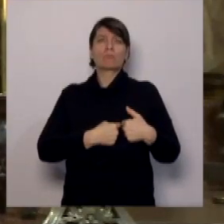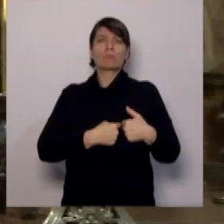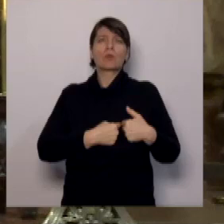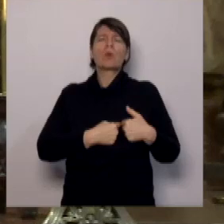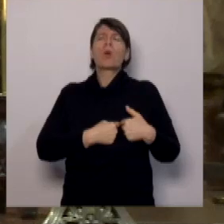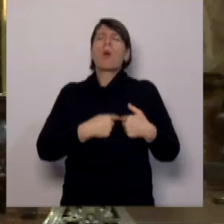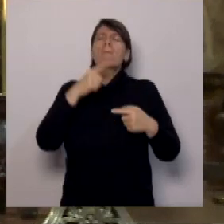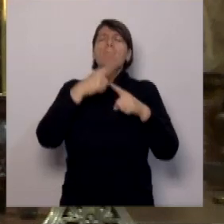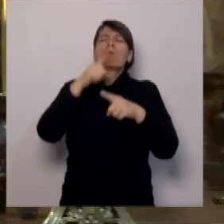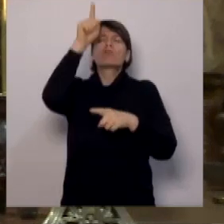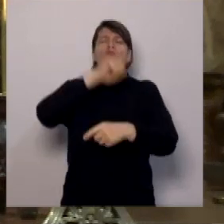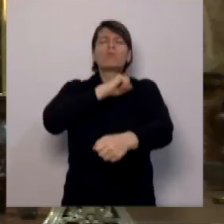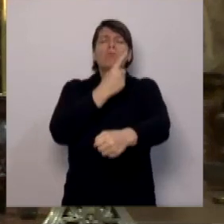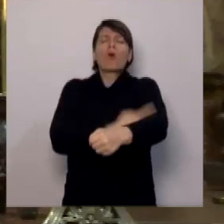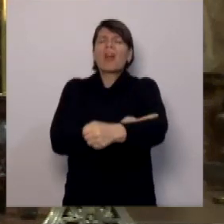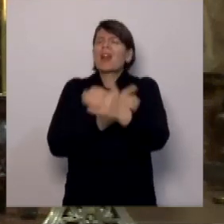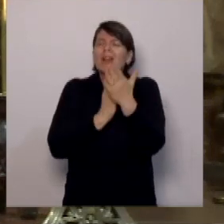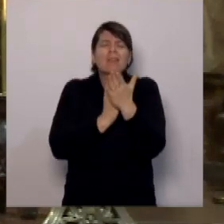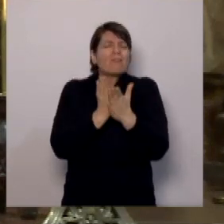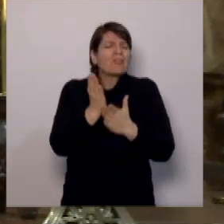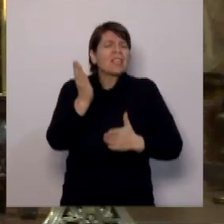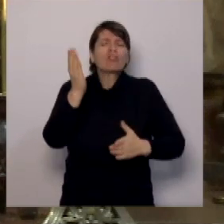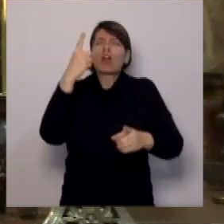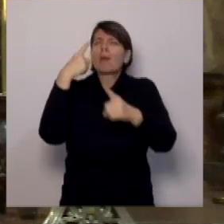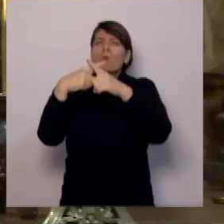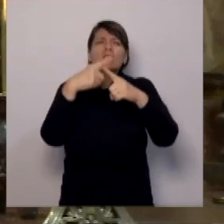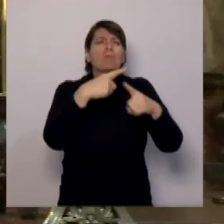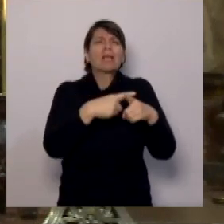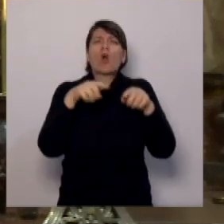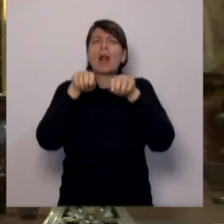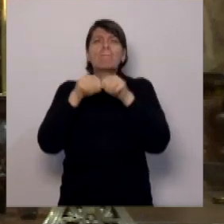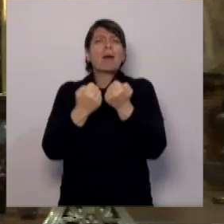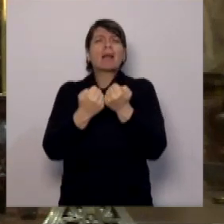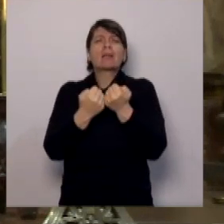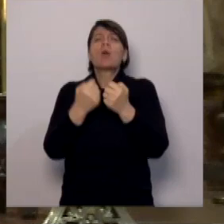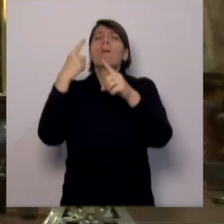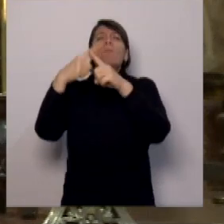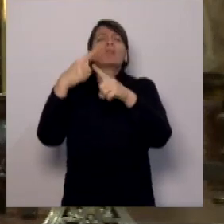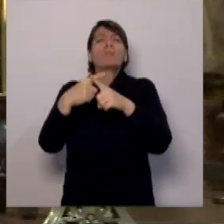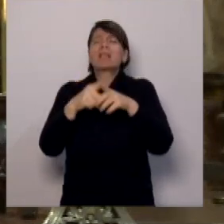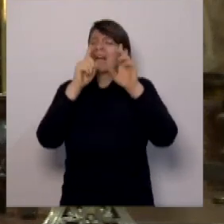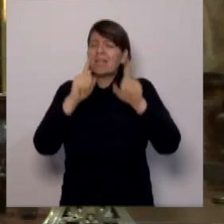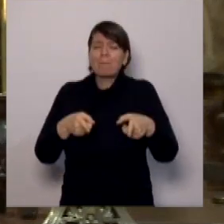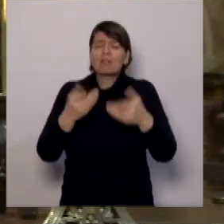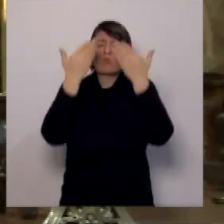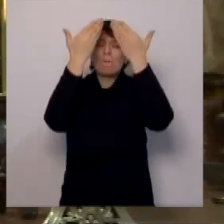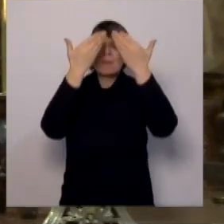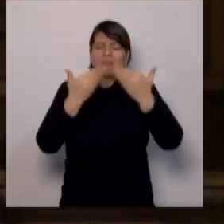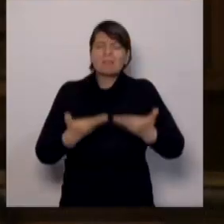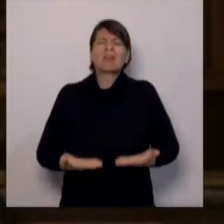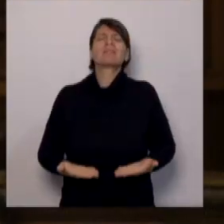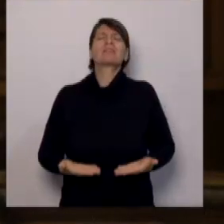Por tu poder infinito que multiplicó el pan, multiplicas también tu